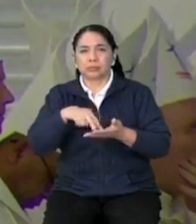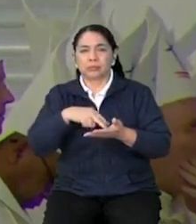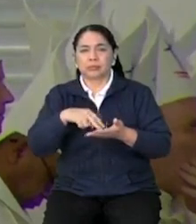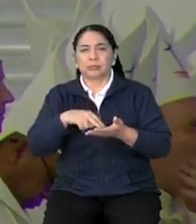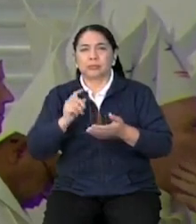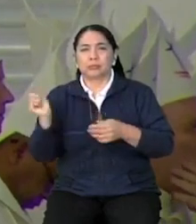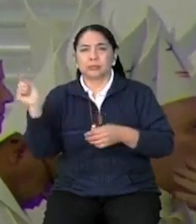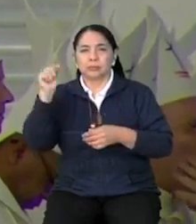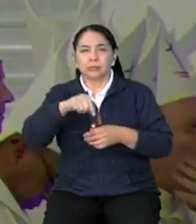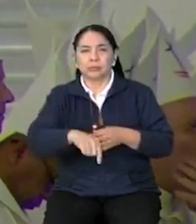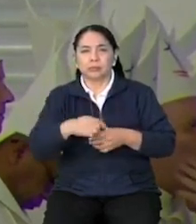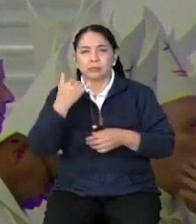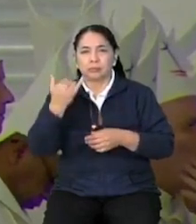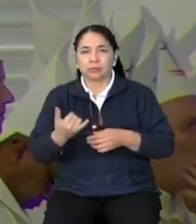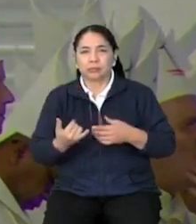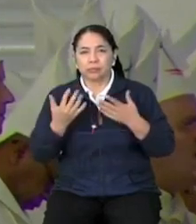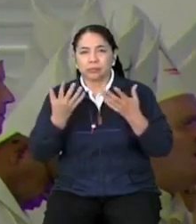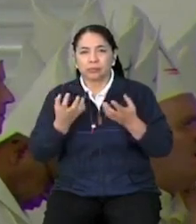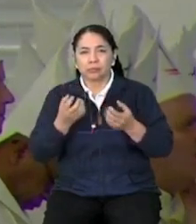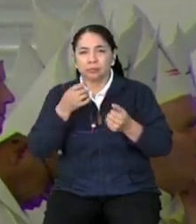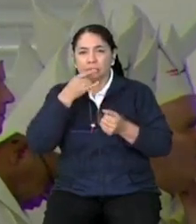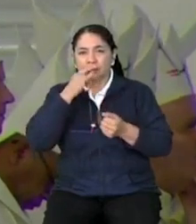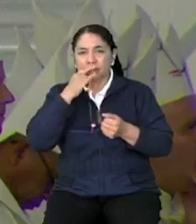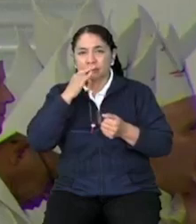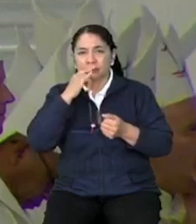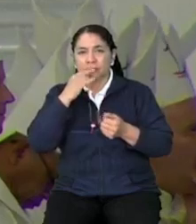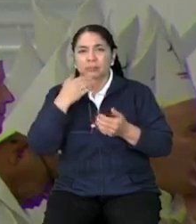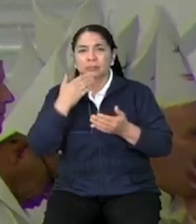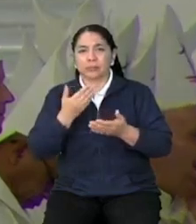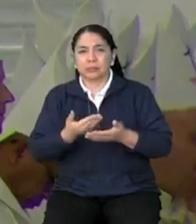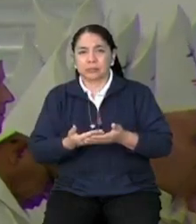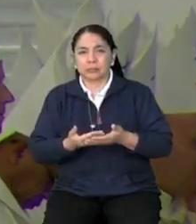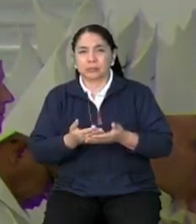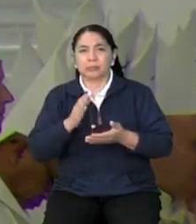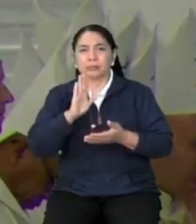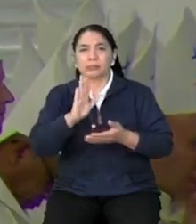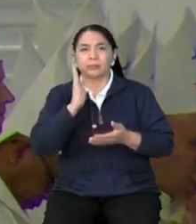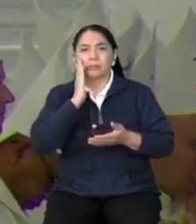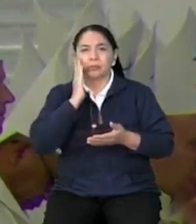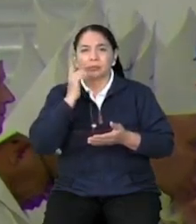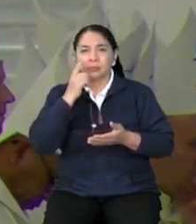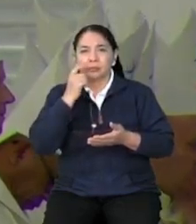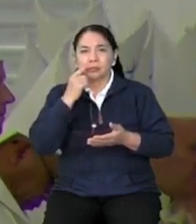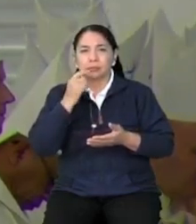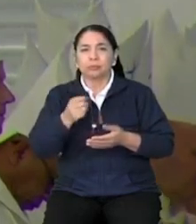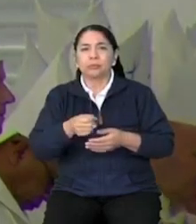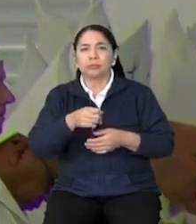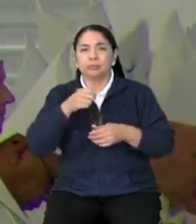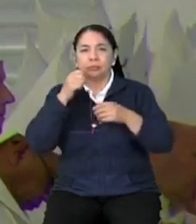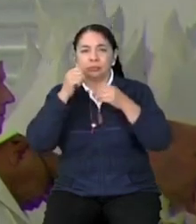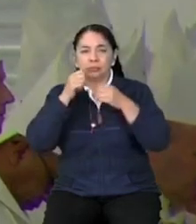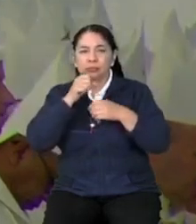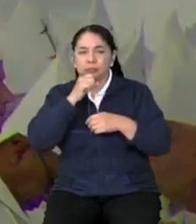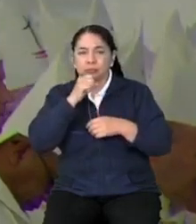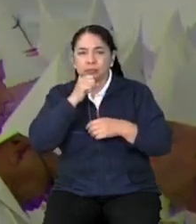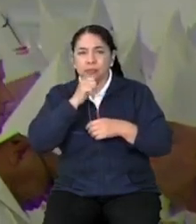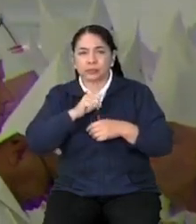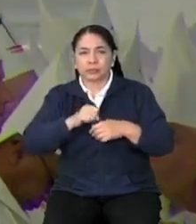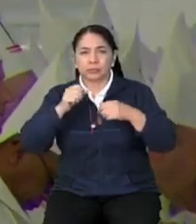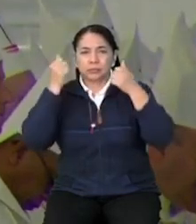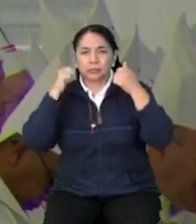llegan hoy queridos niños gracias a sus padres a sus abuelos a sus